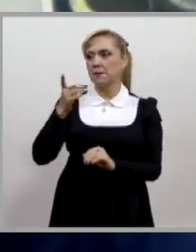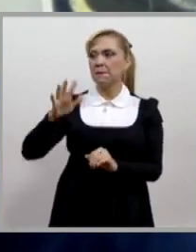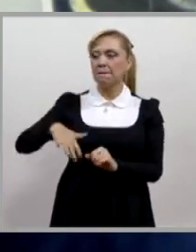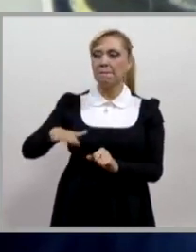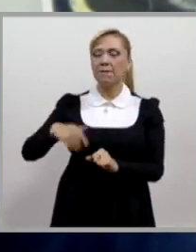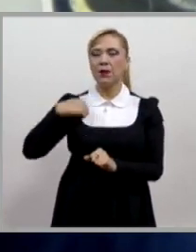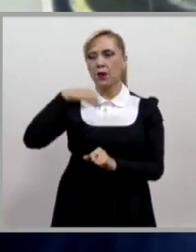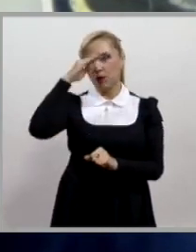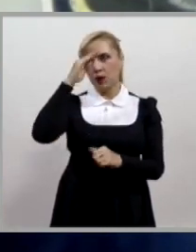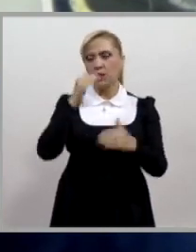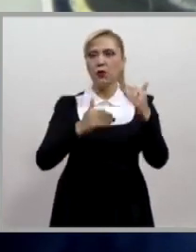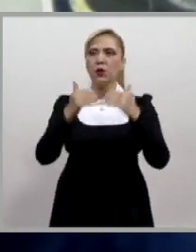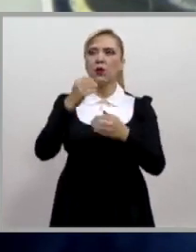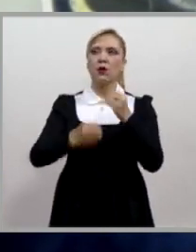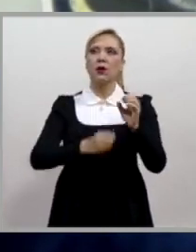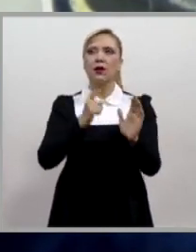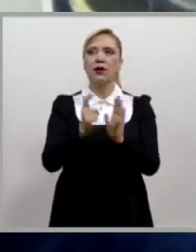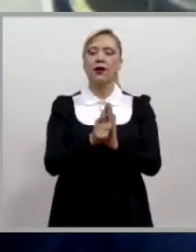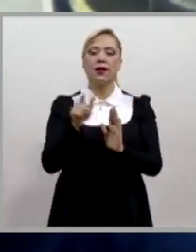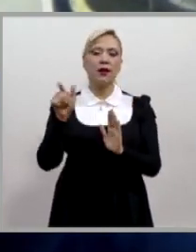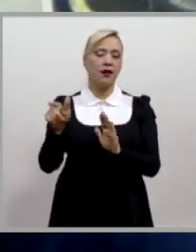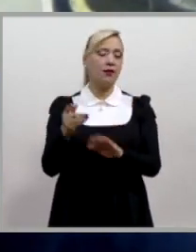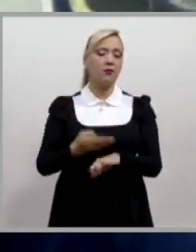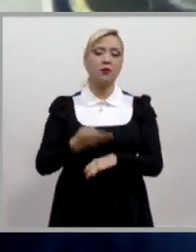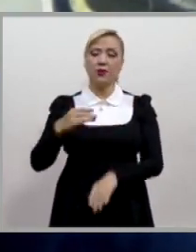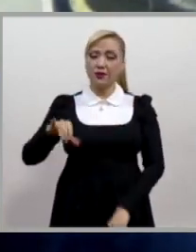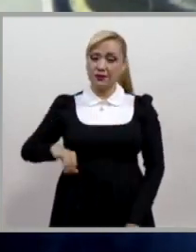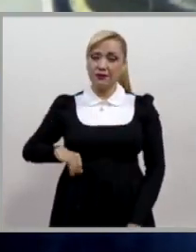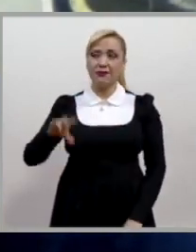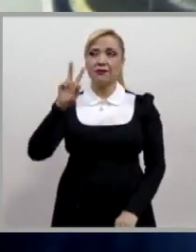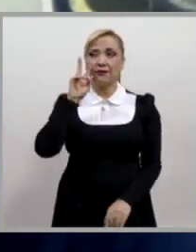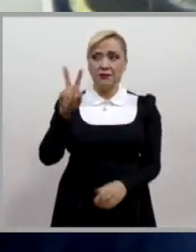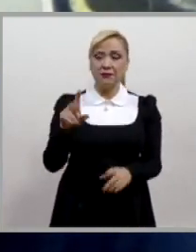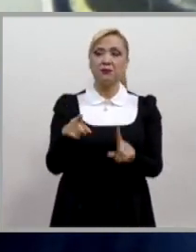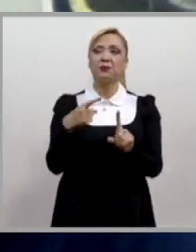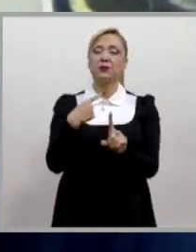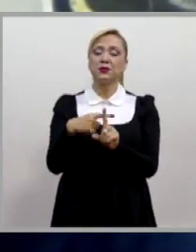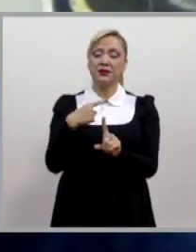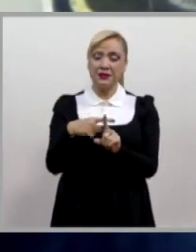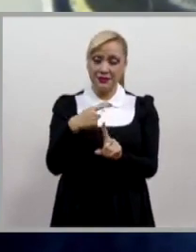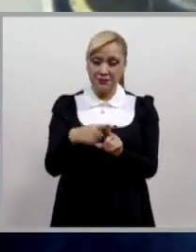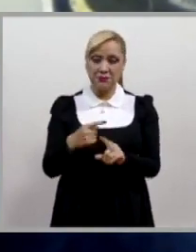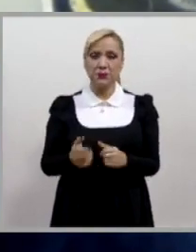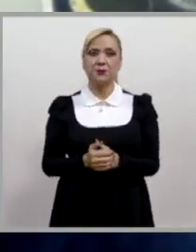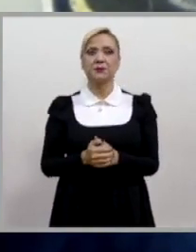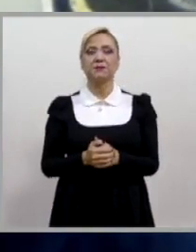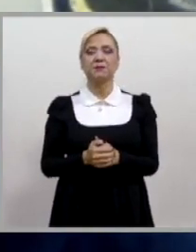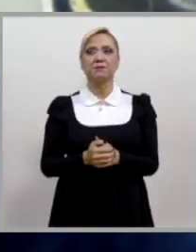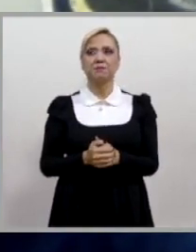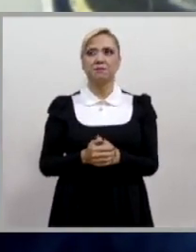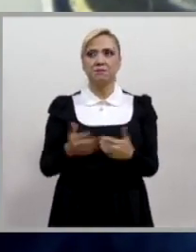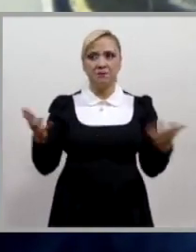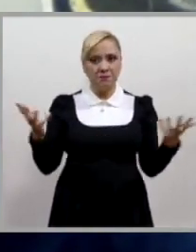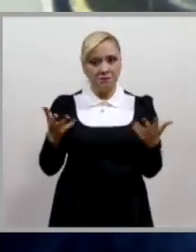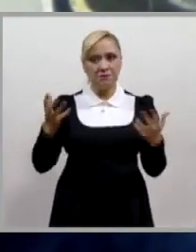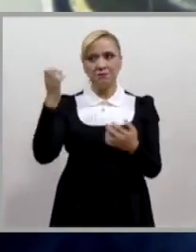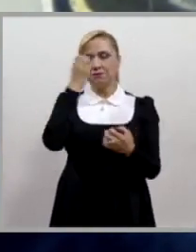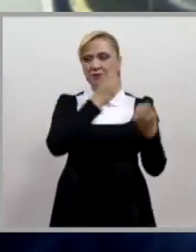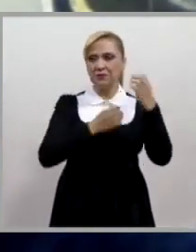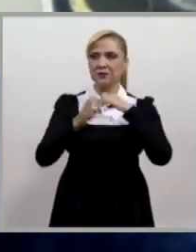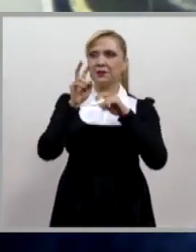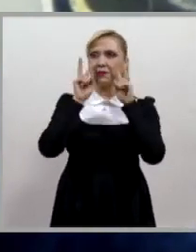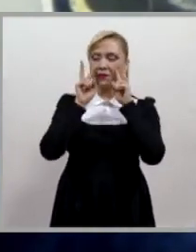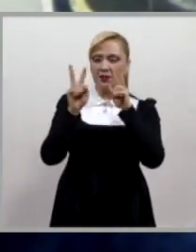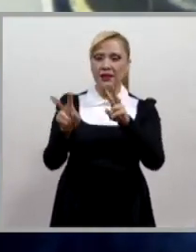me parece que la Suprema Corte está en un momento muy interesante, con cosas positivas, con cosas que hay que analizar, como,